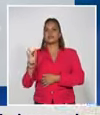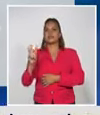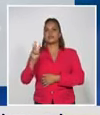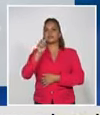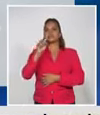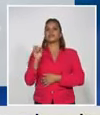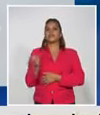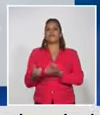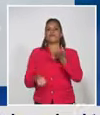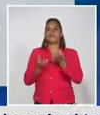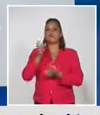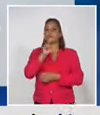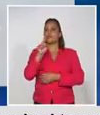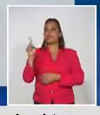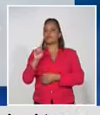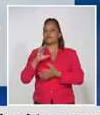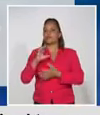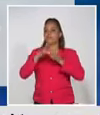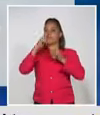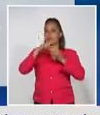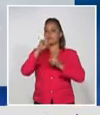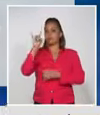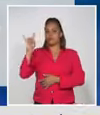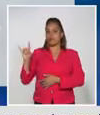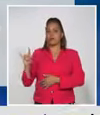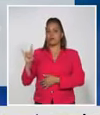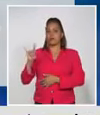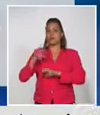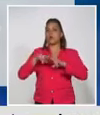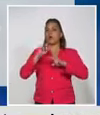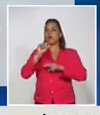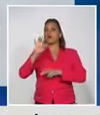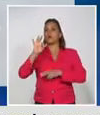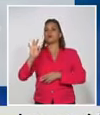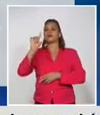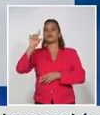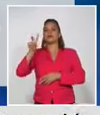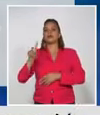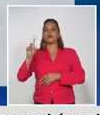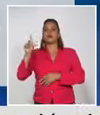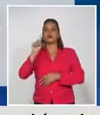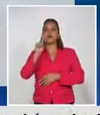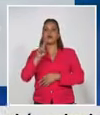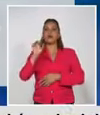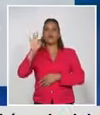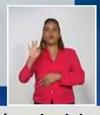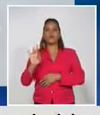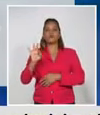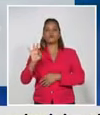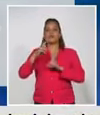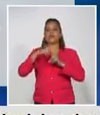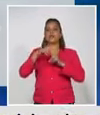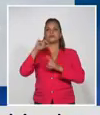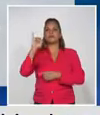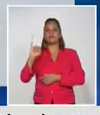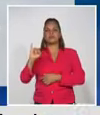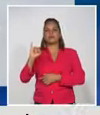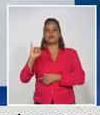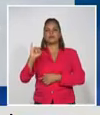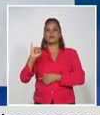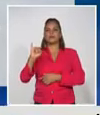11, Guantánamo 9, Holguín 8, Las Tunas 6 y el municipio especial Isla de la